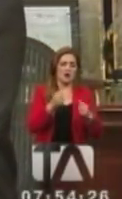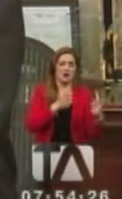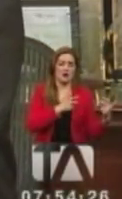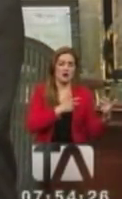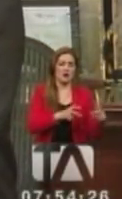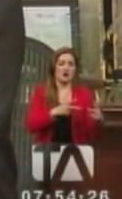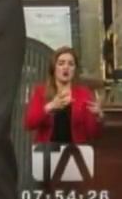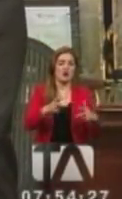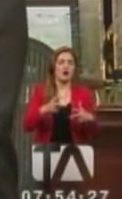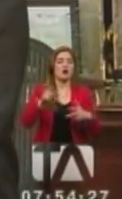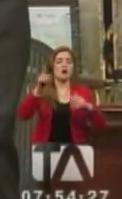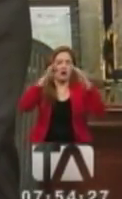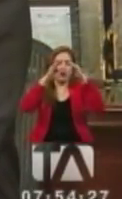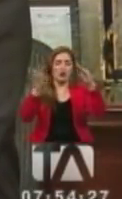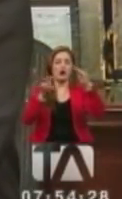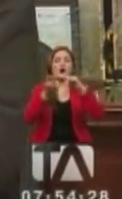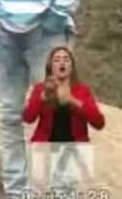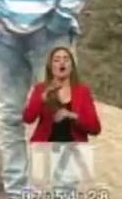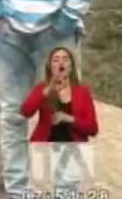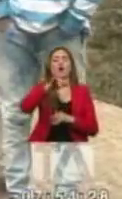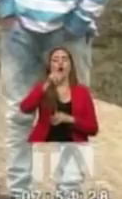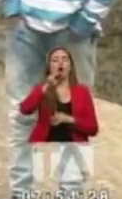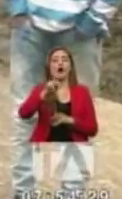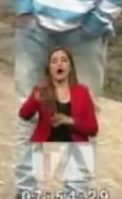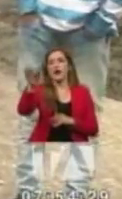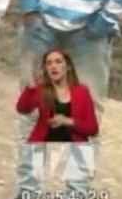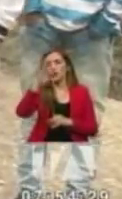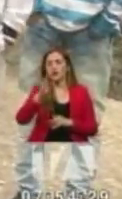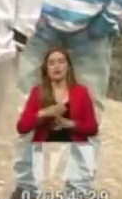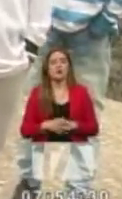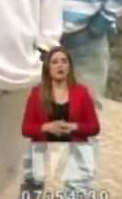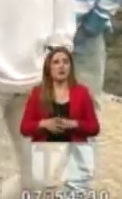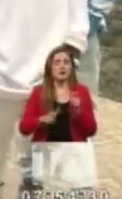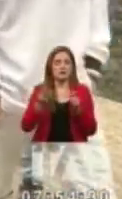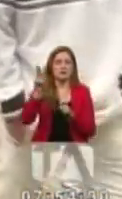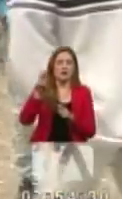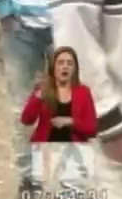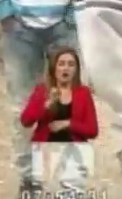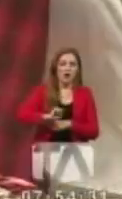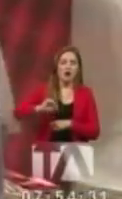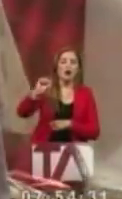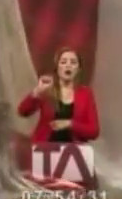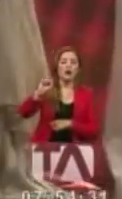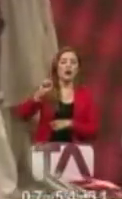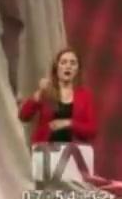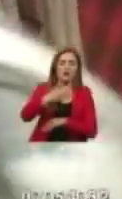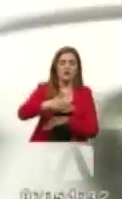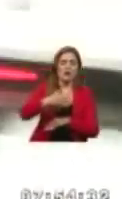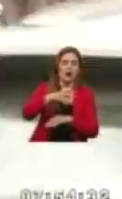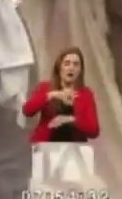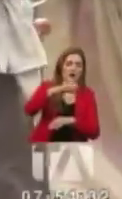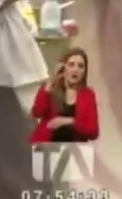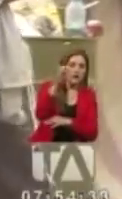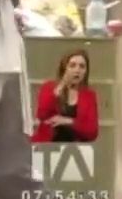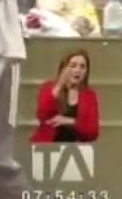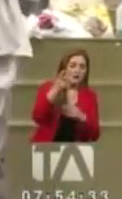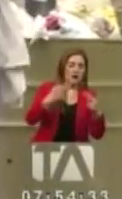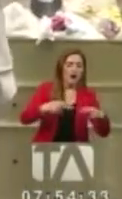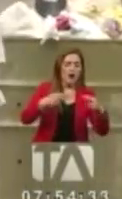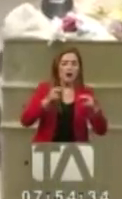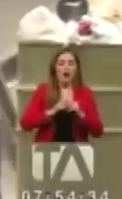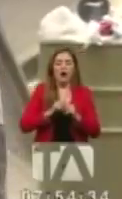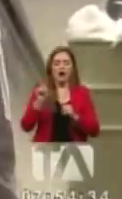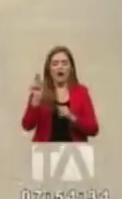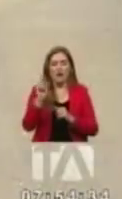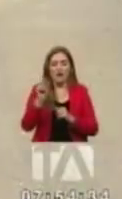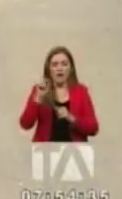hacia san juan de dios' y harán lo mismo y para los venezolanos que quieran viajar a cualquiera de las fronteras ya sea a huaquillas o rumichaca